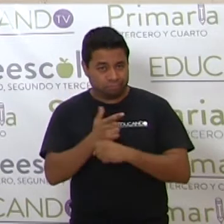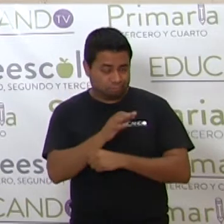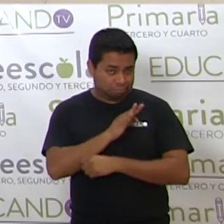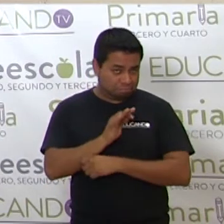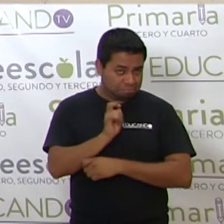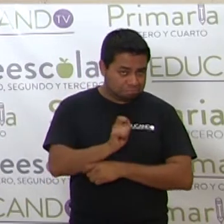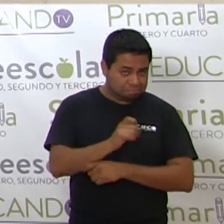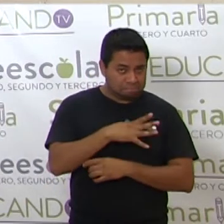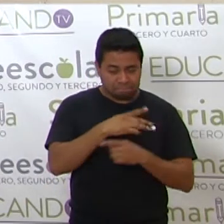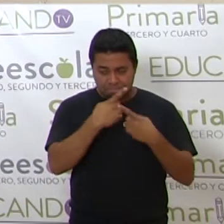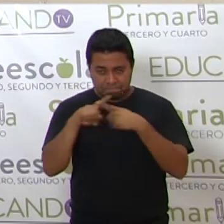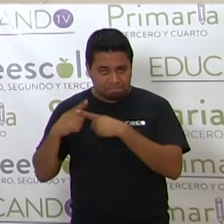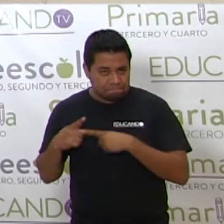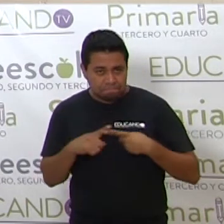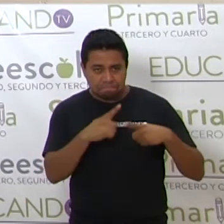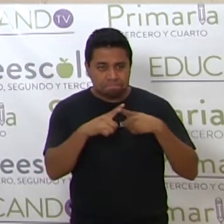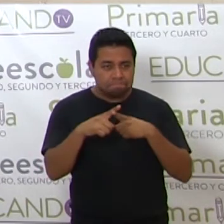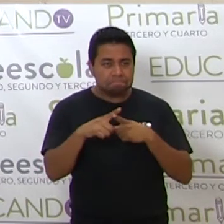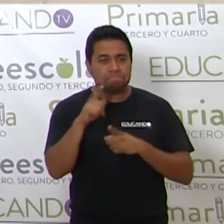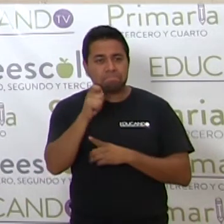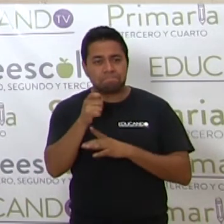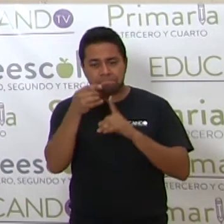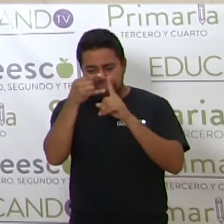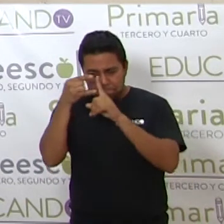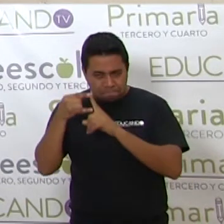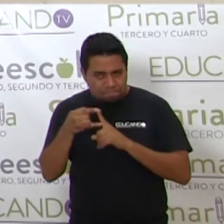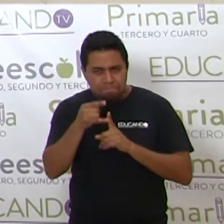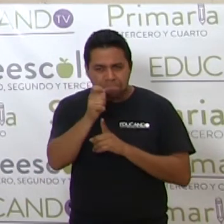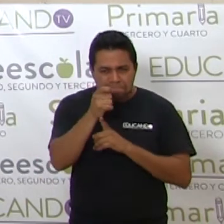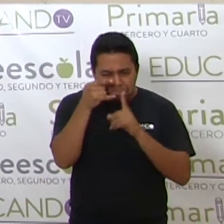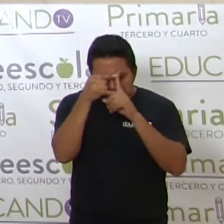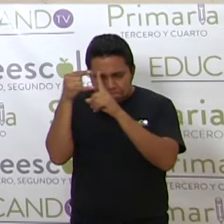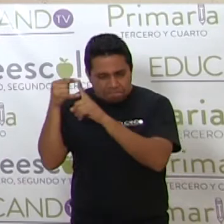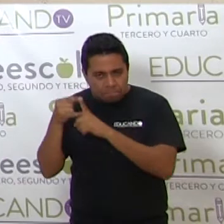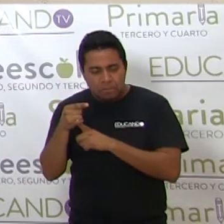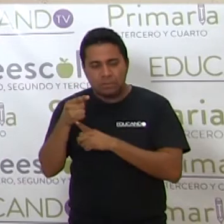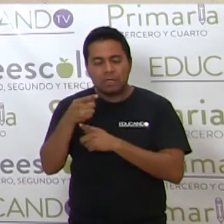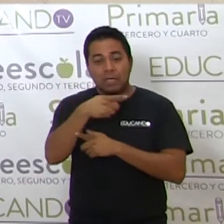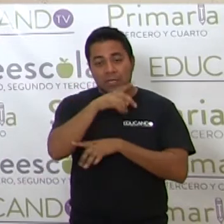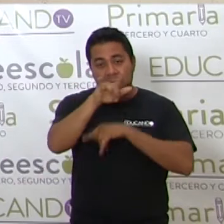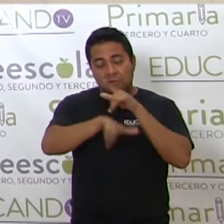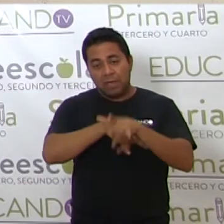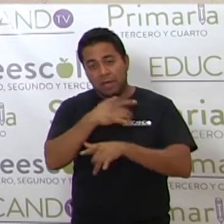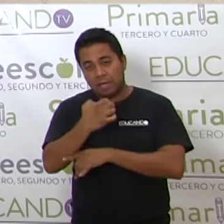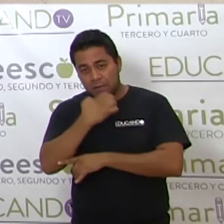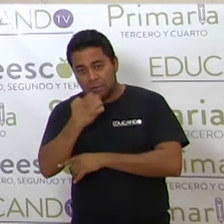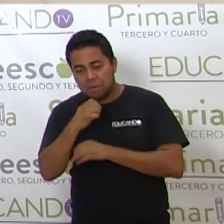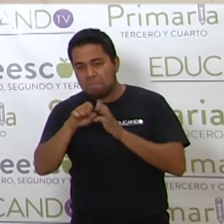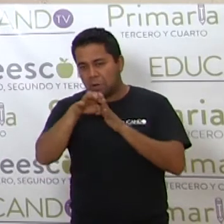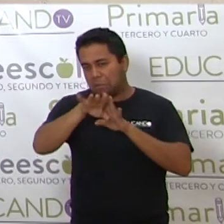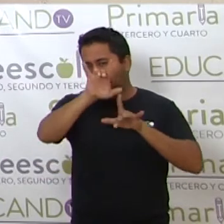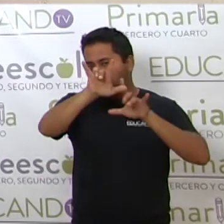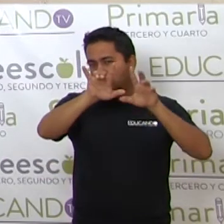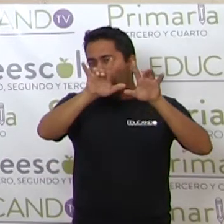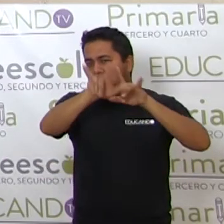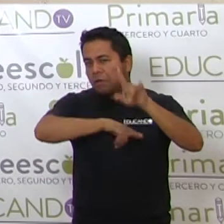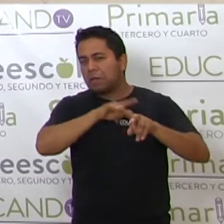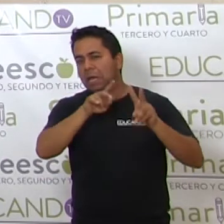son varios cuadritos y estas son ferias escolares por ejemplo puede ser feria matemática